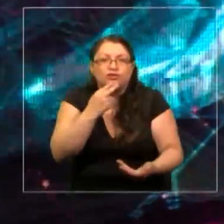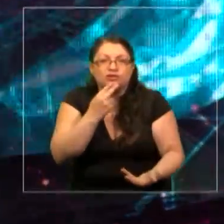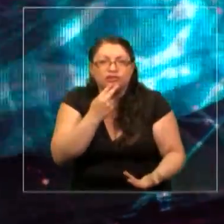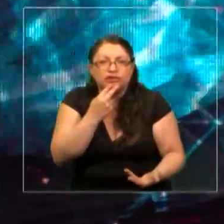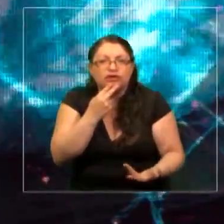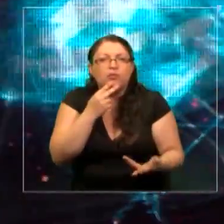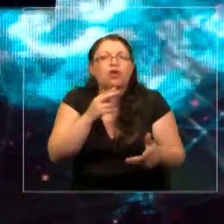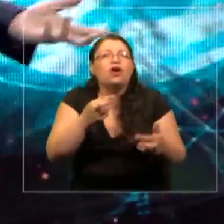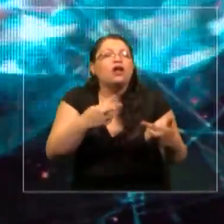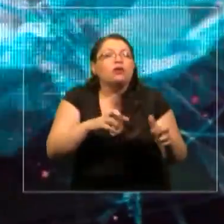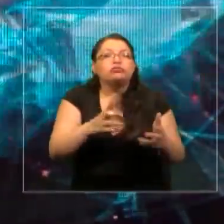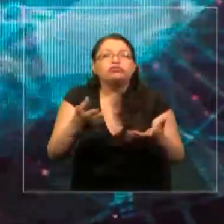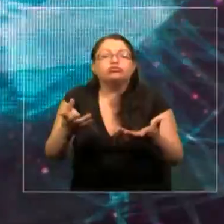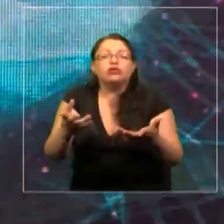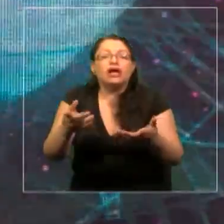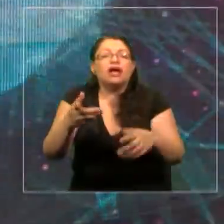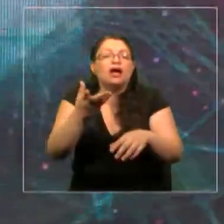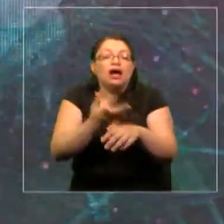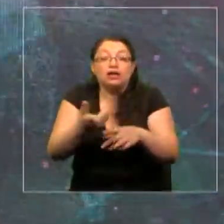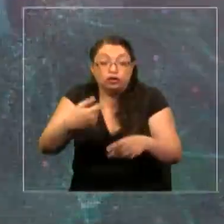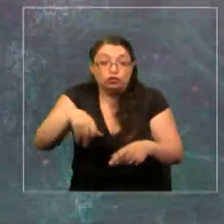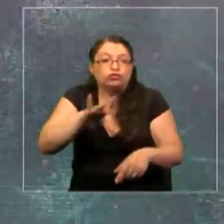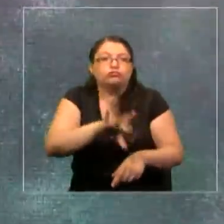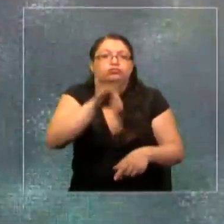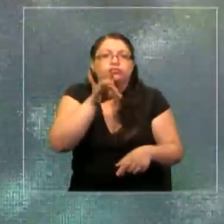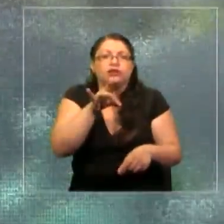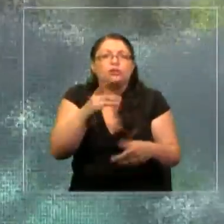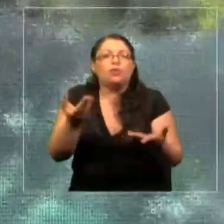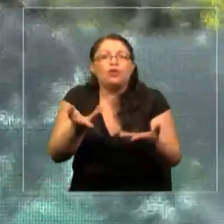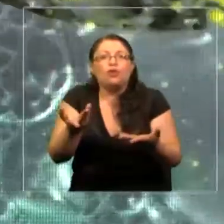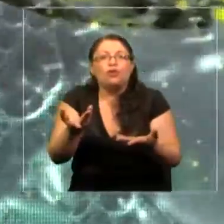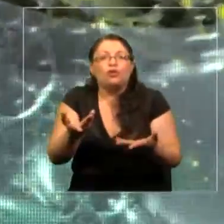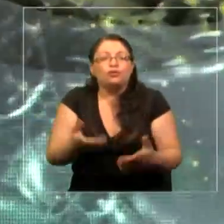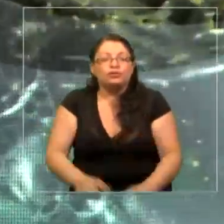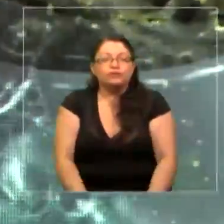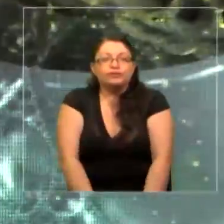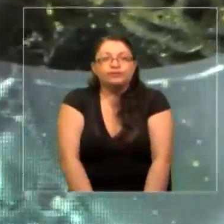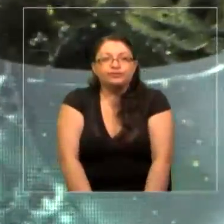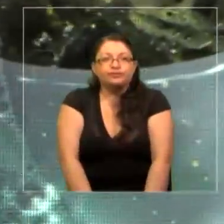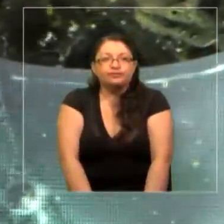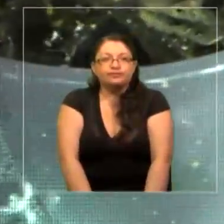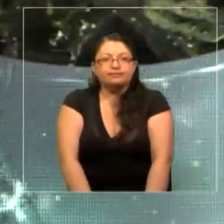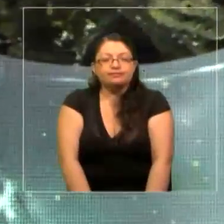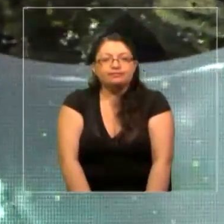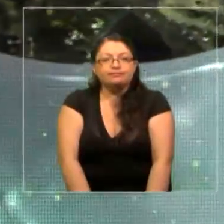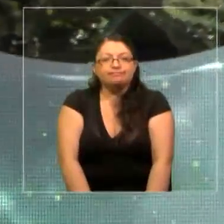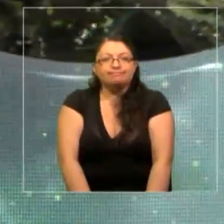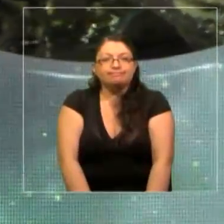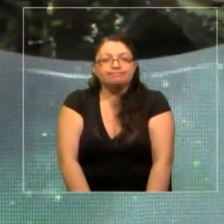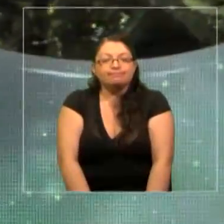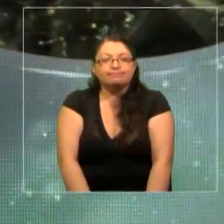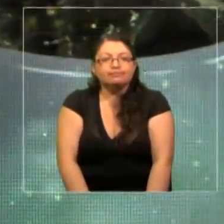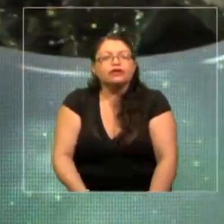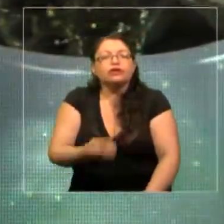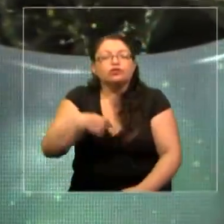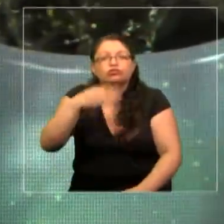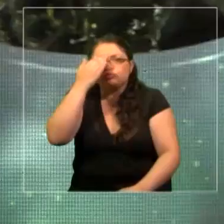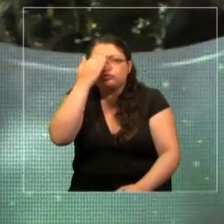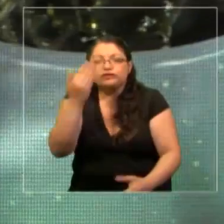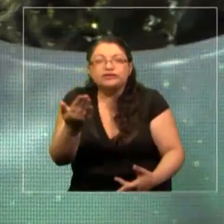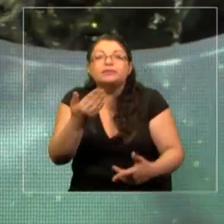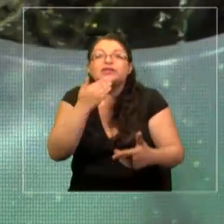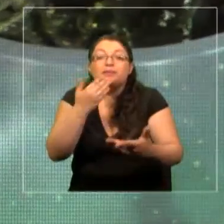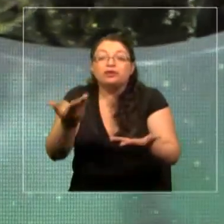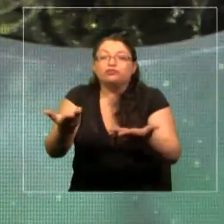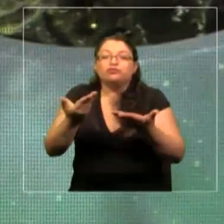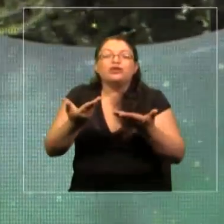las opciones que tomamos, cómo lo que nos vemos expuestos hacen una influencia en nuestra